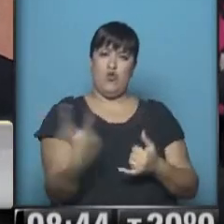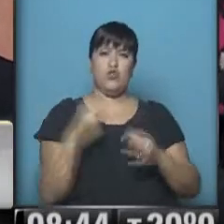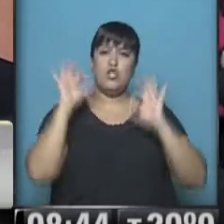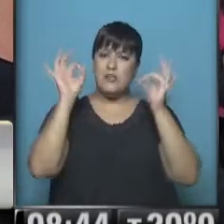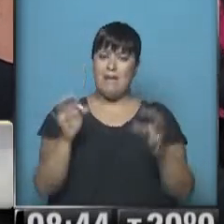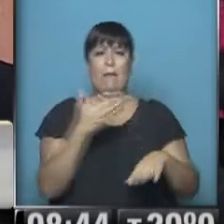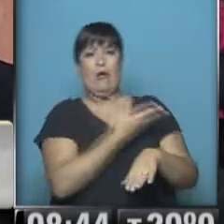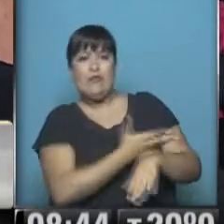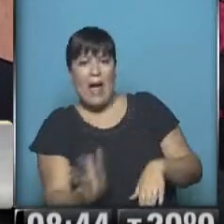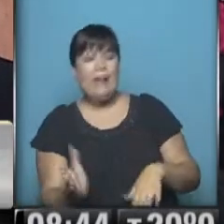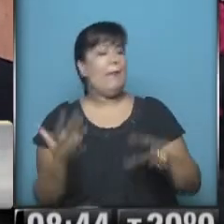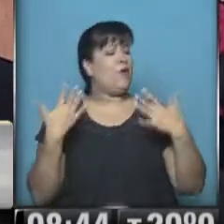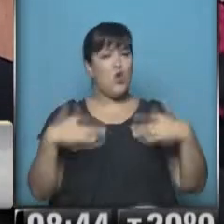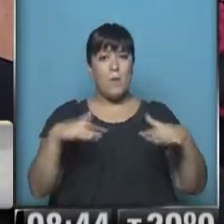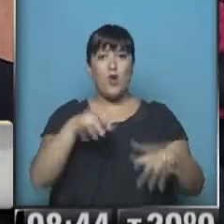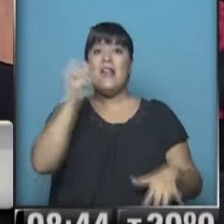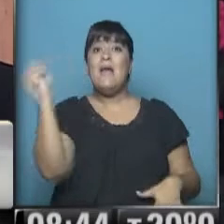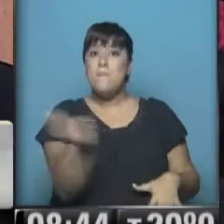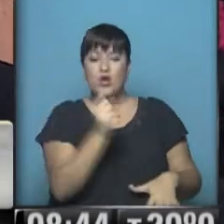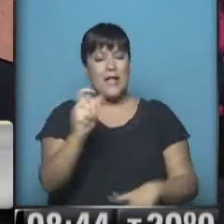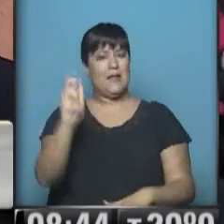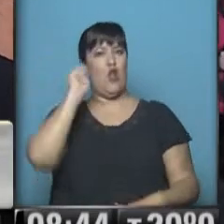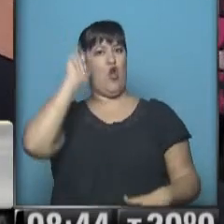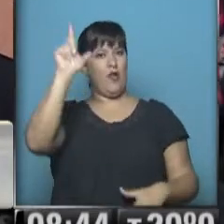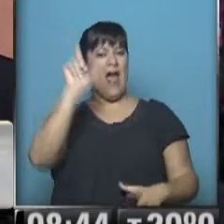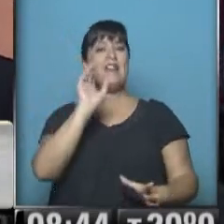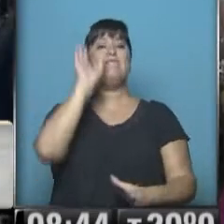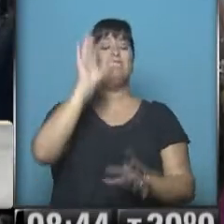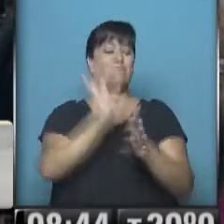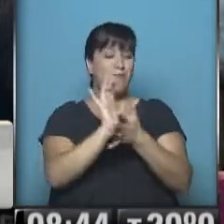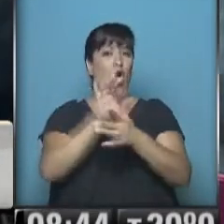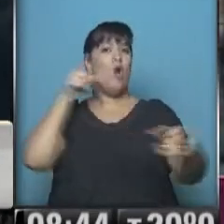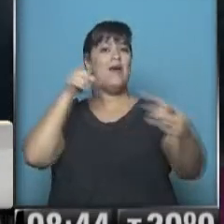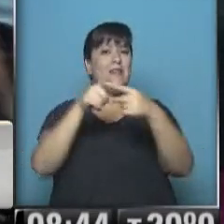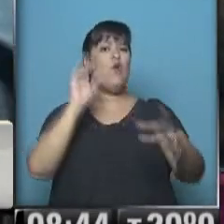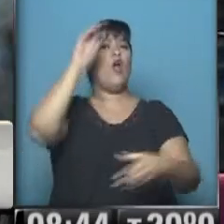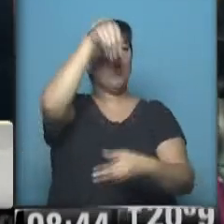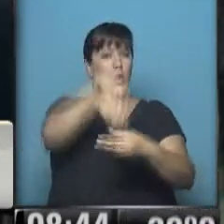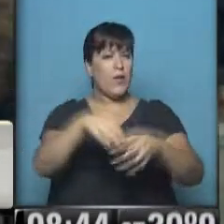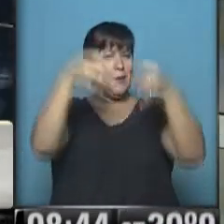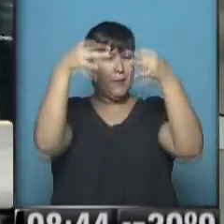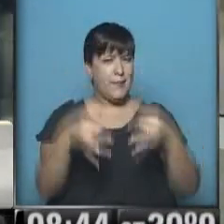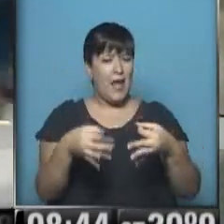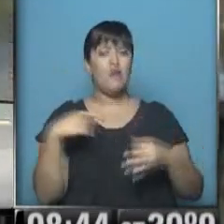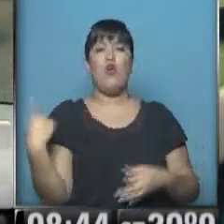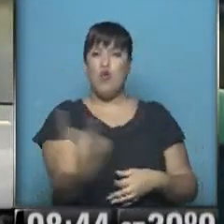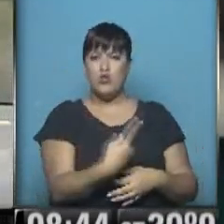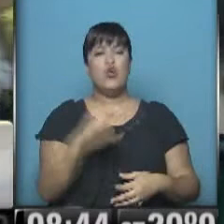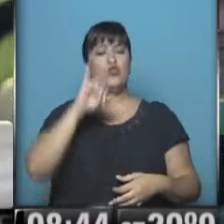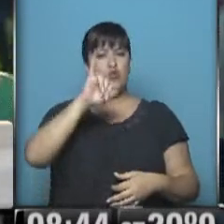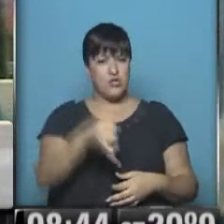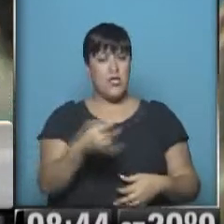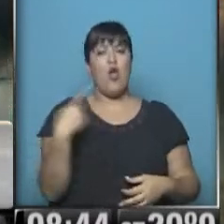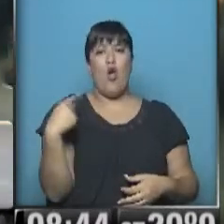llega tarde, pero lo importante es finalmente llegar, incluir con los niveles de dignidad. Nosotros hoy estamos en condiciones de decir